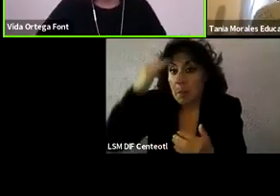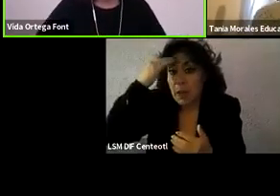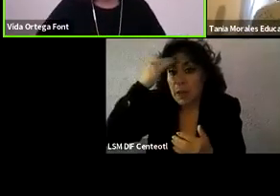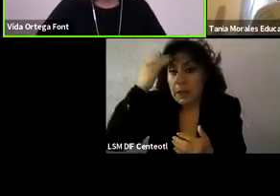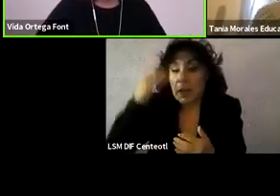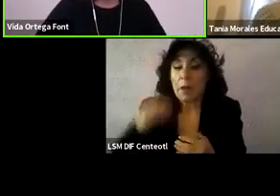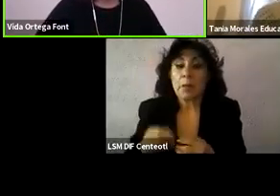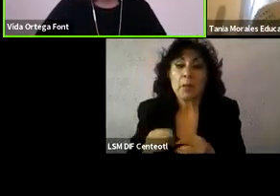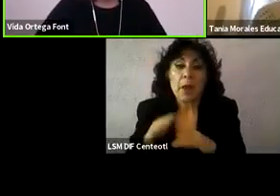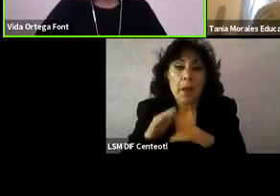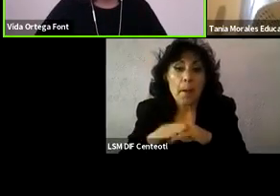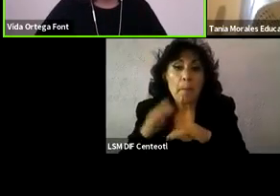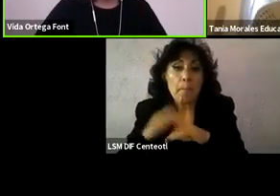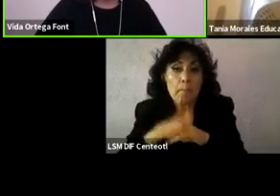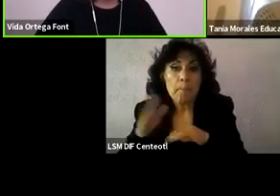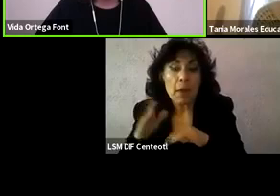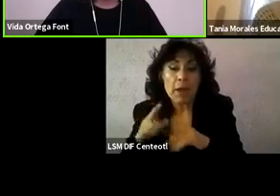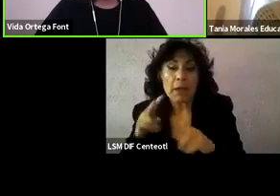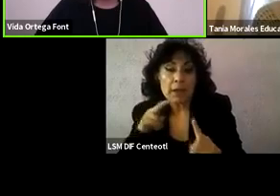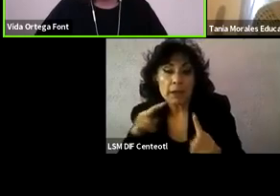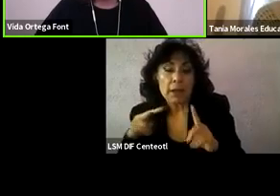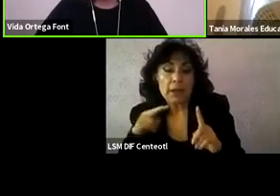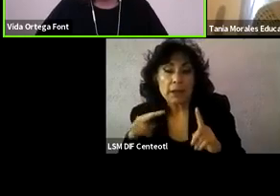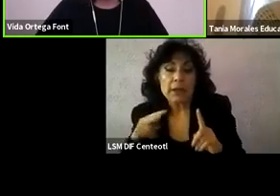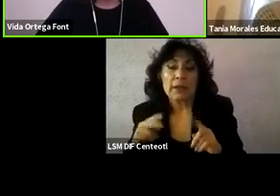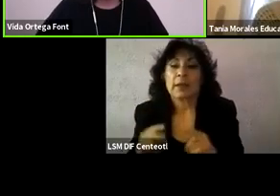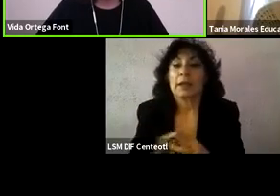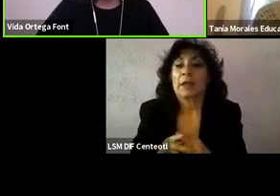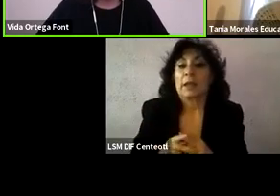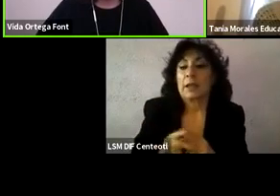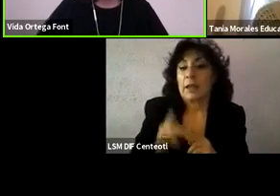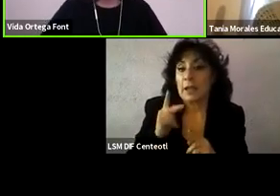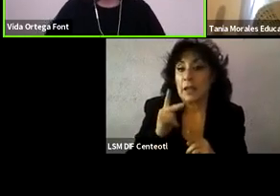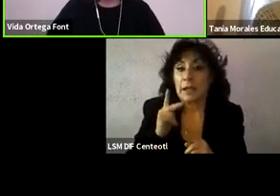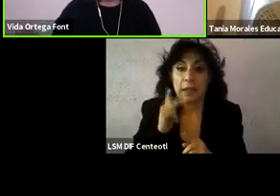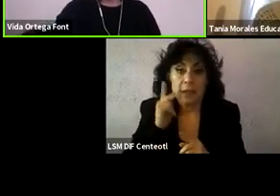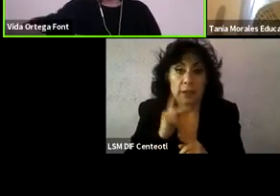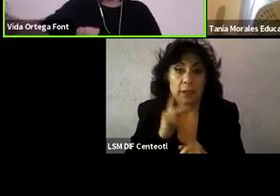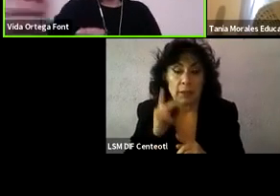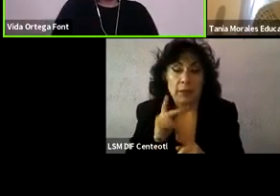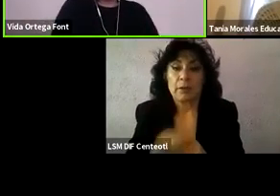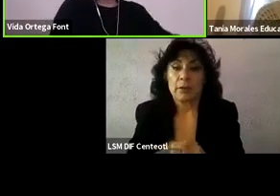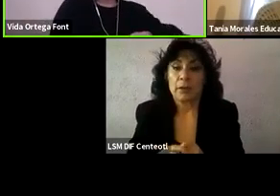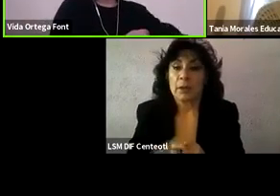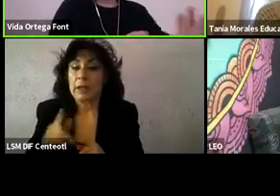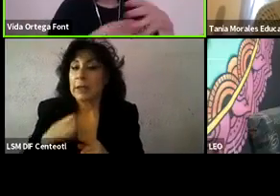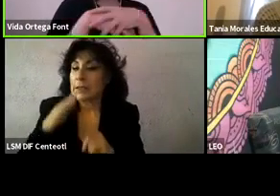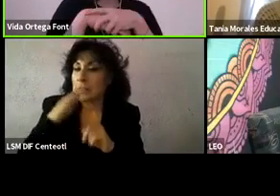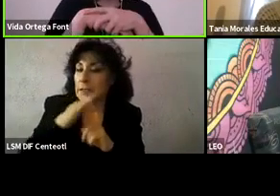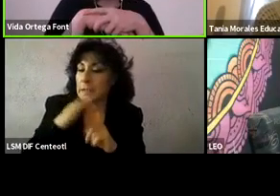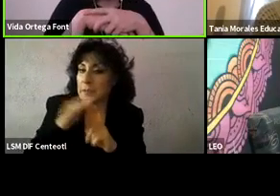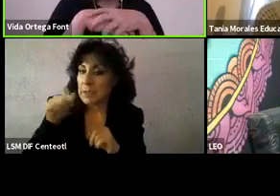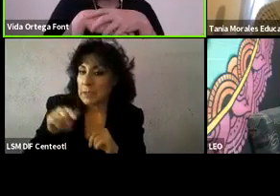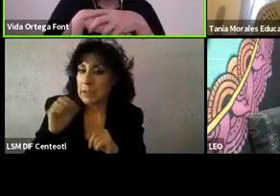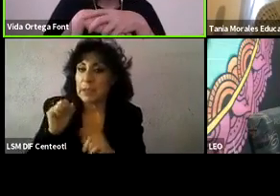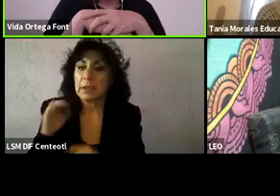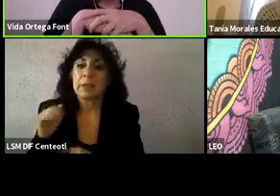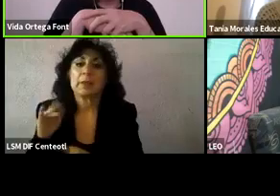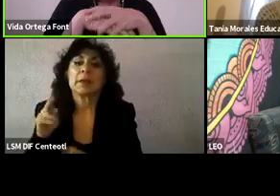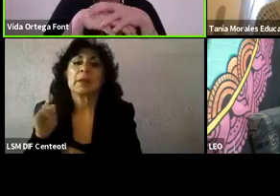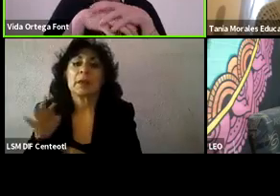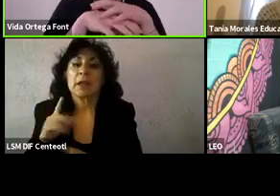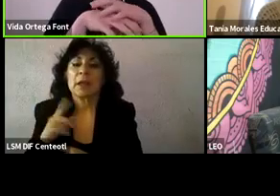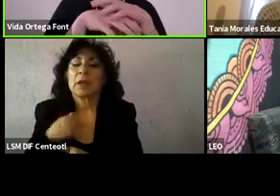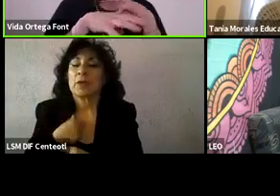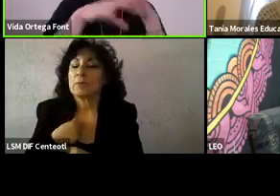justo una de las cosas que más nos están gustando de estas mesas del seminario es que logramos